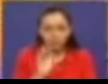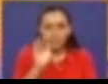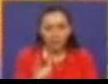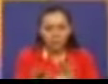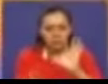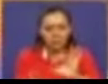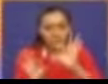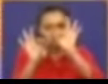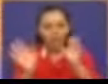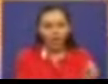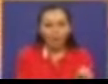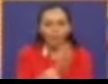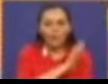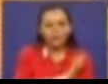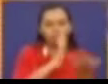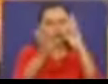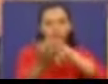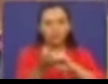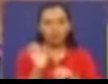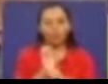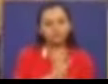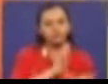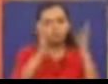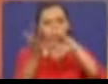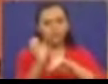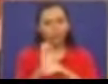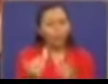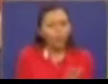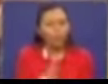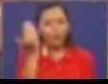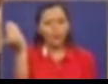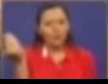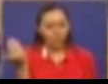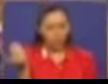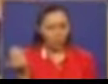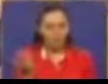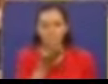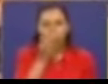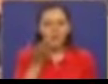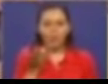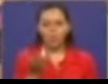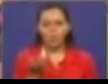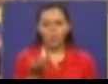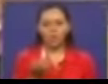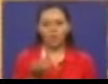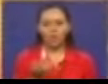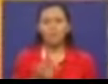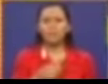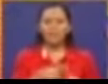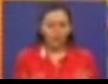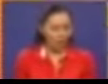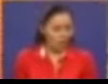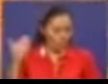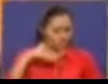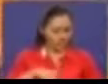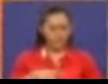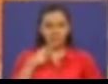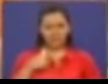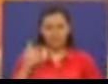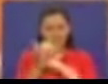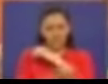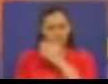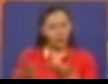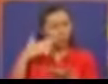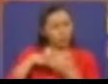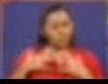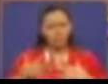una completa transformación, una patria nueva, una patria mejor, y no vamos a permitir que esa patria